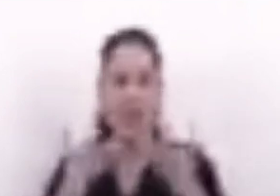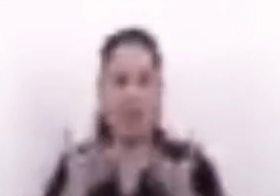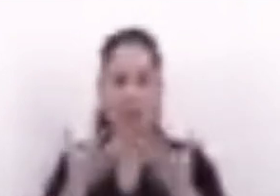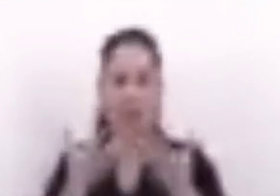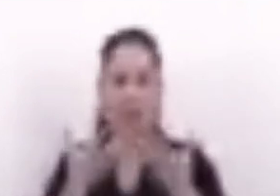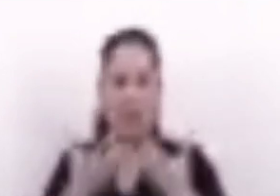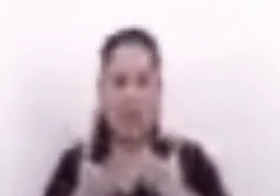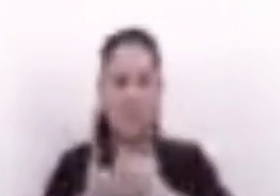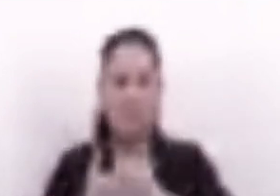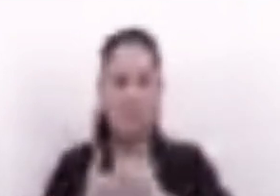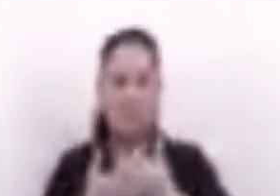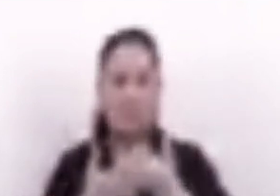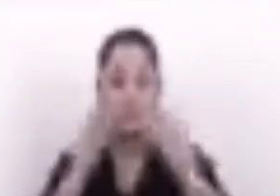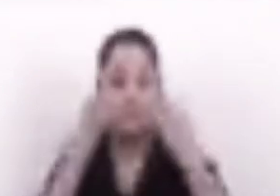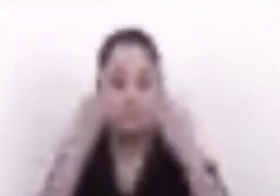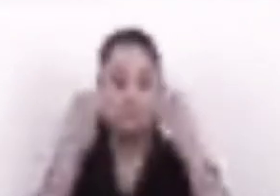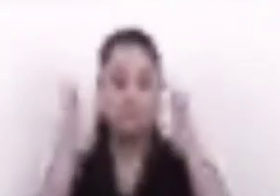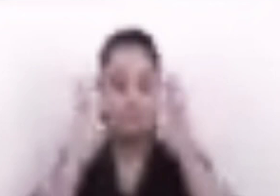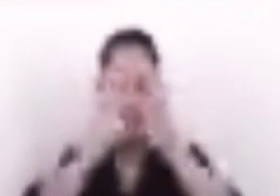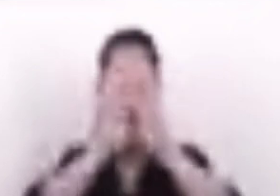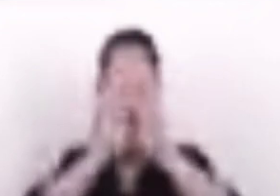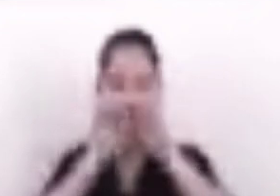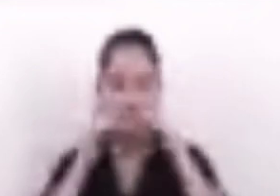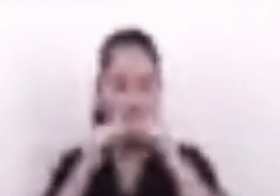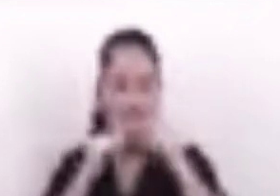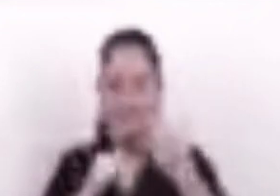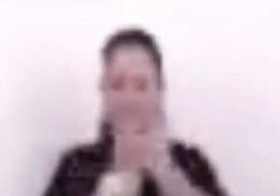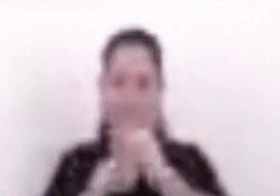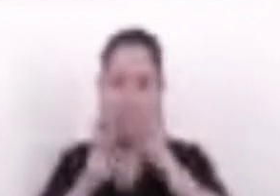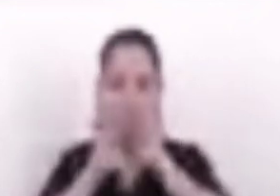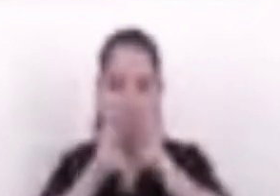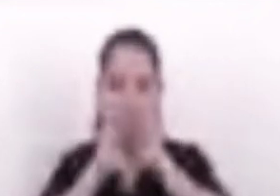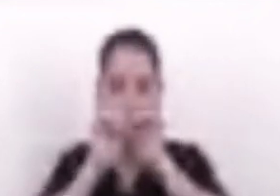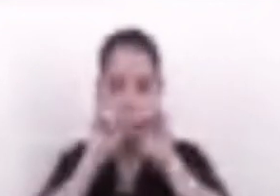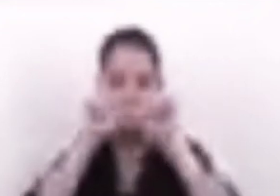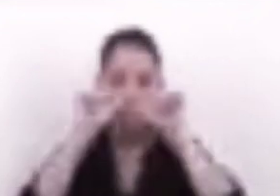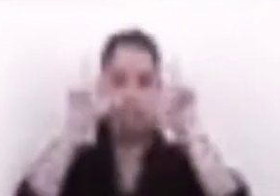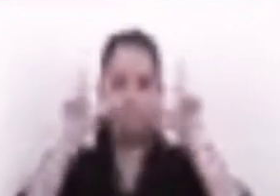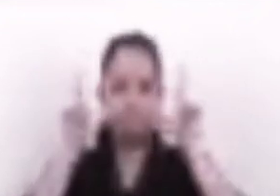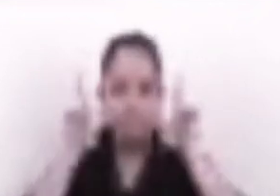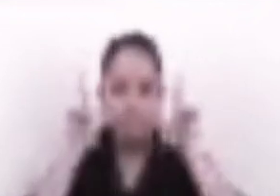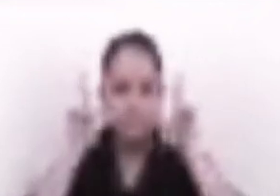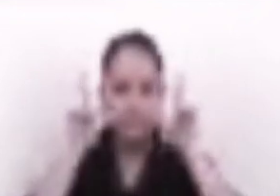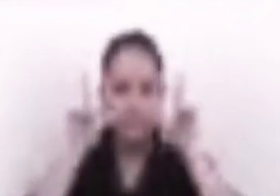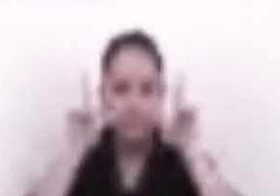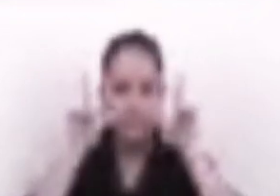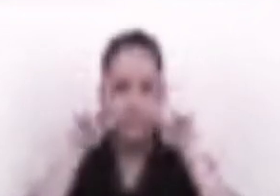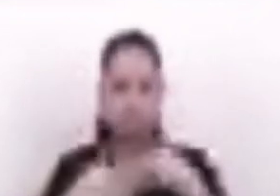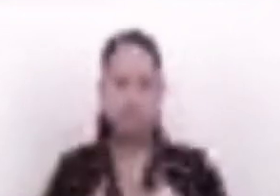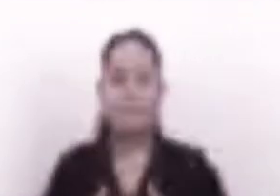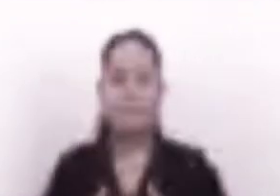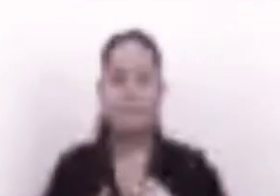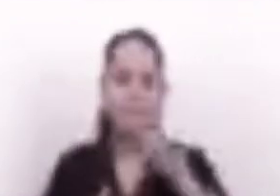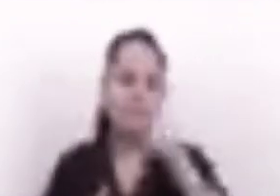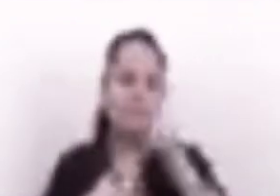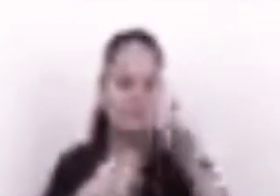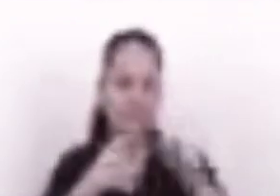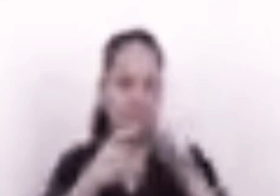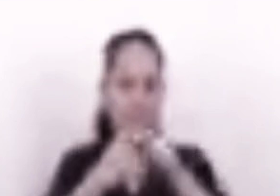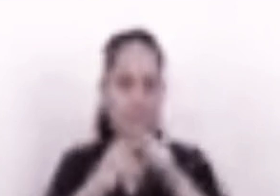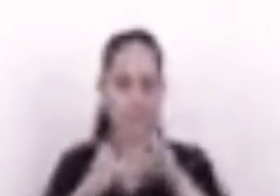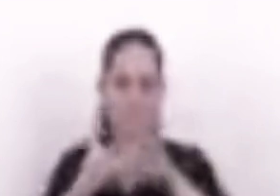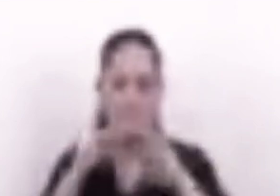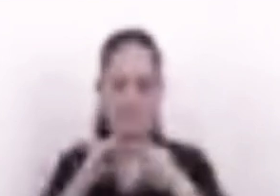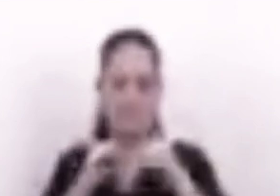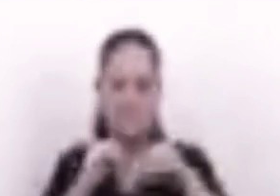los ojos? No, señores. No, señoras. Abrámoslos. Otro punto, como el que